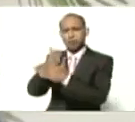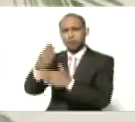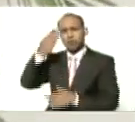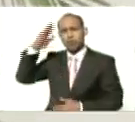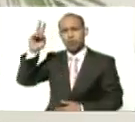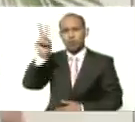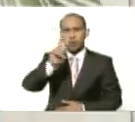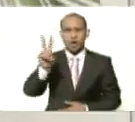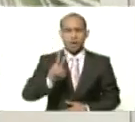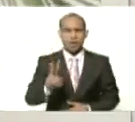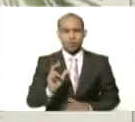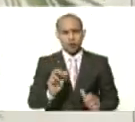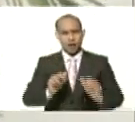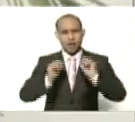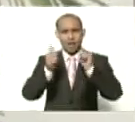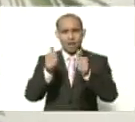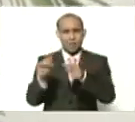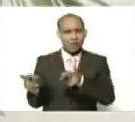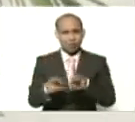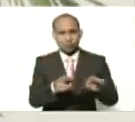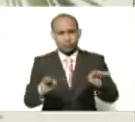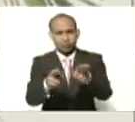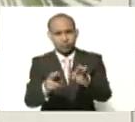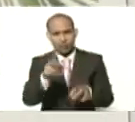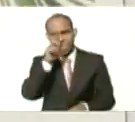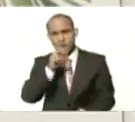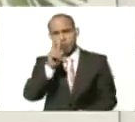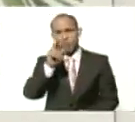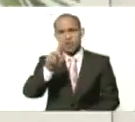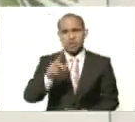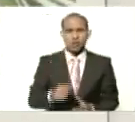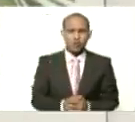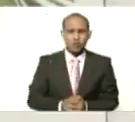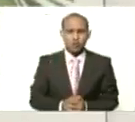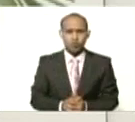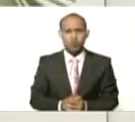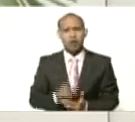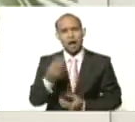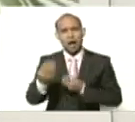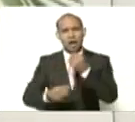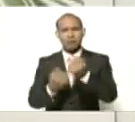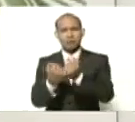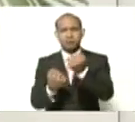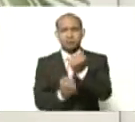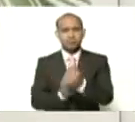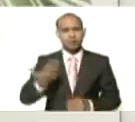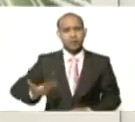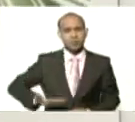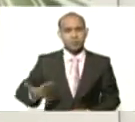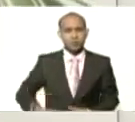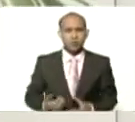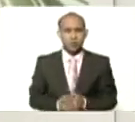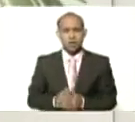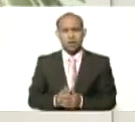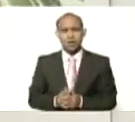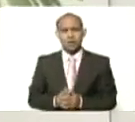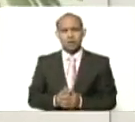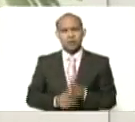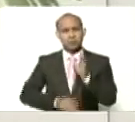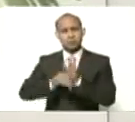Cuba-Venezuela, que empieza a recorrer su año número 21, ha sido fundamental en el